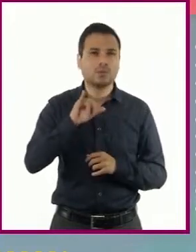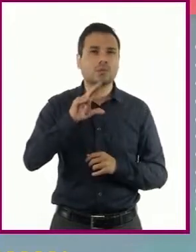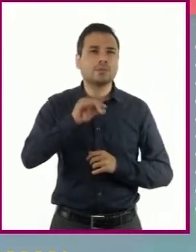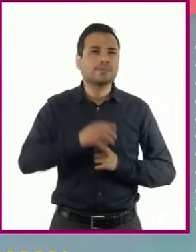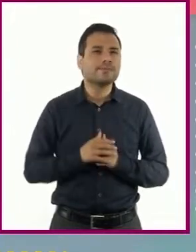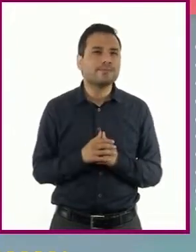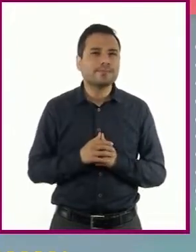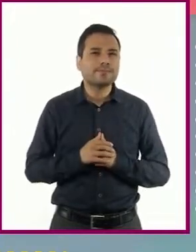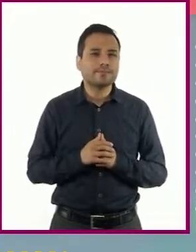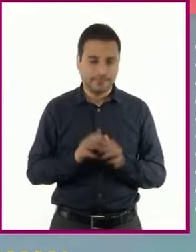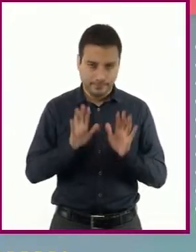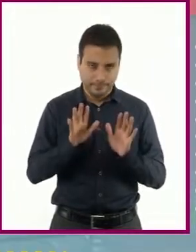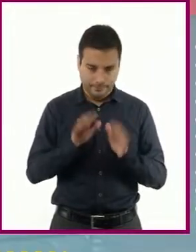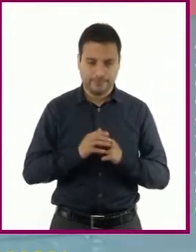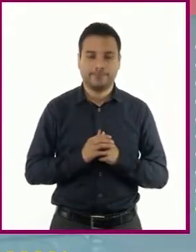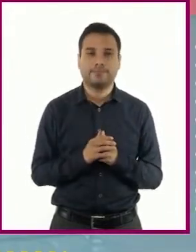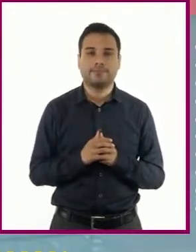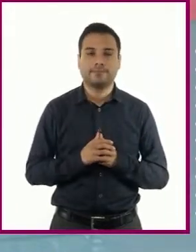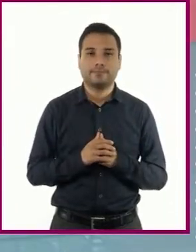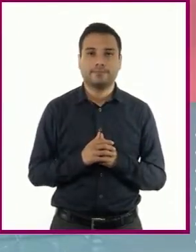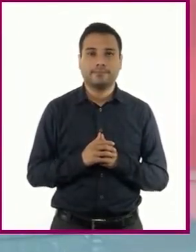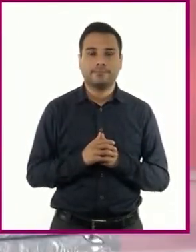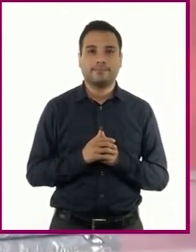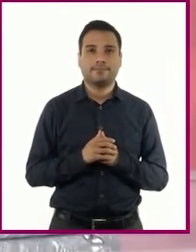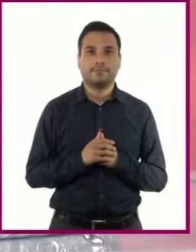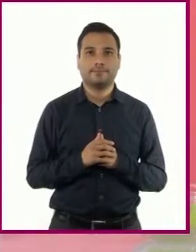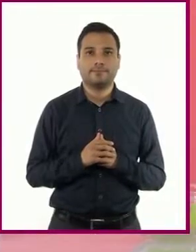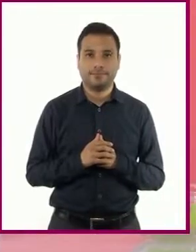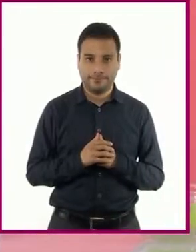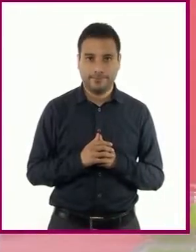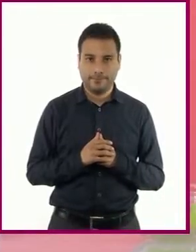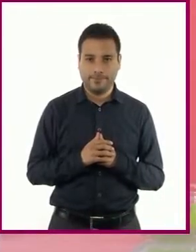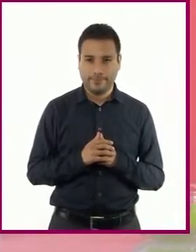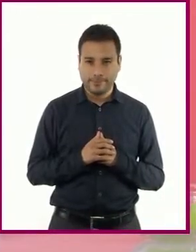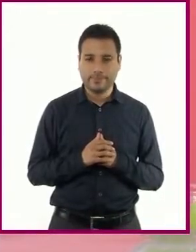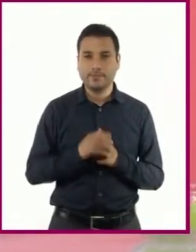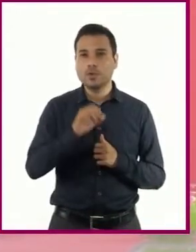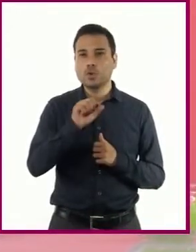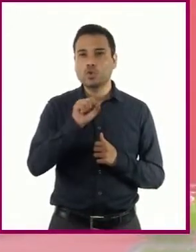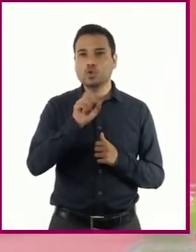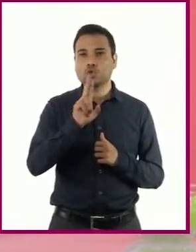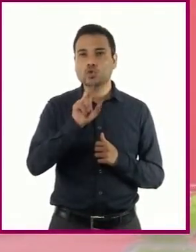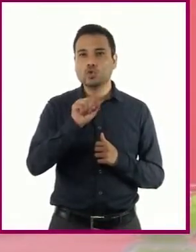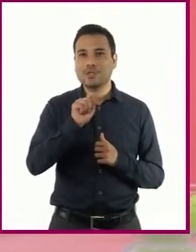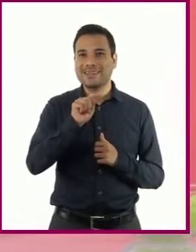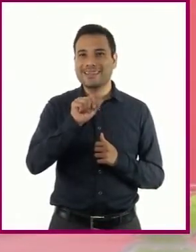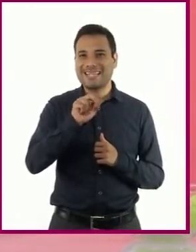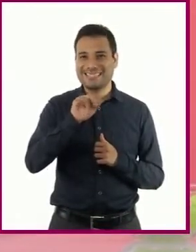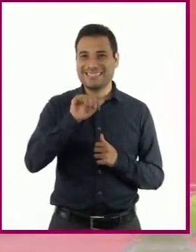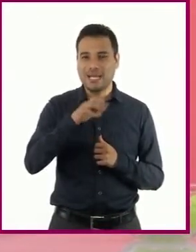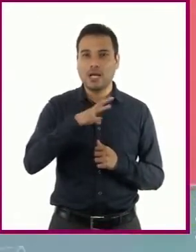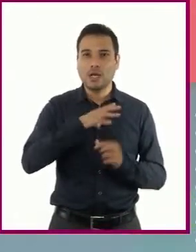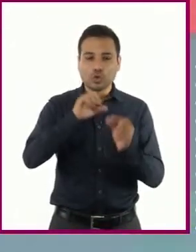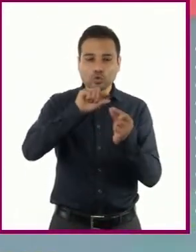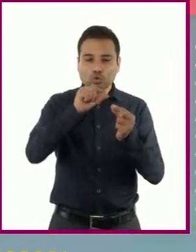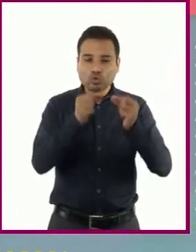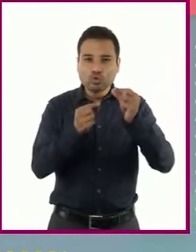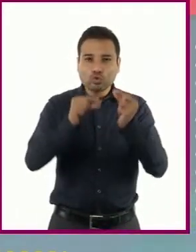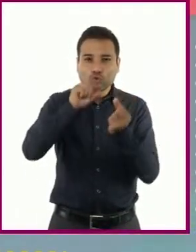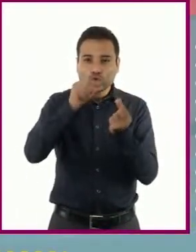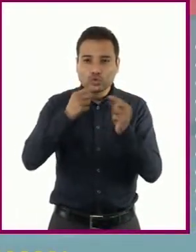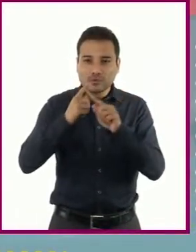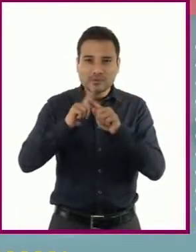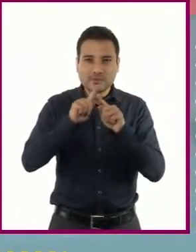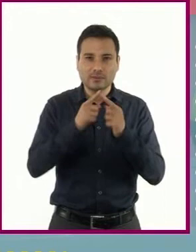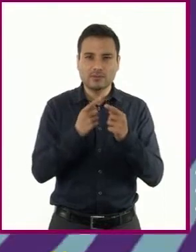masa de una sustancia. Las partículas de las sustancias son incluso más pequeñas que las semillas de la chía.